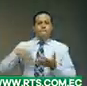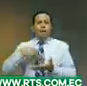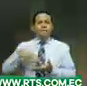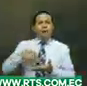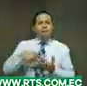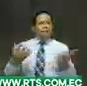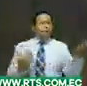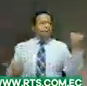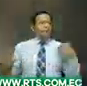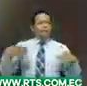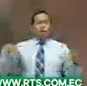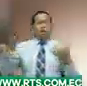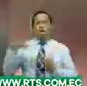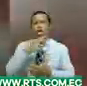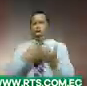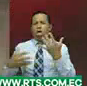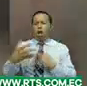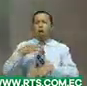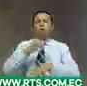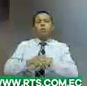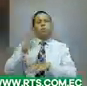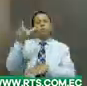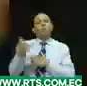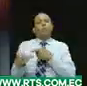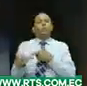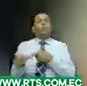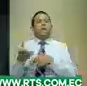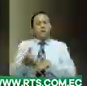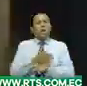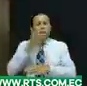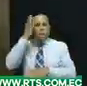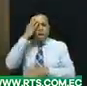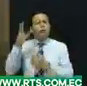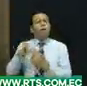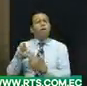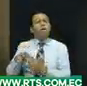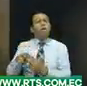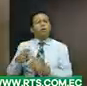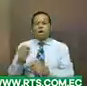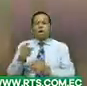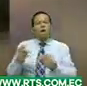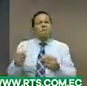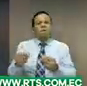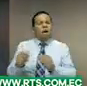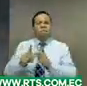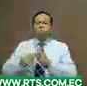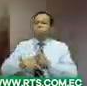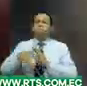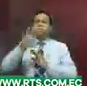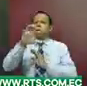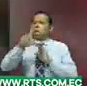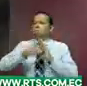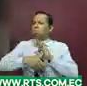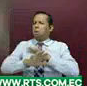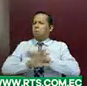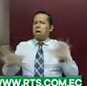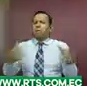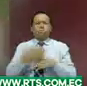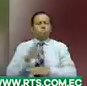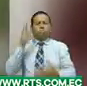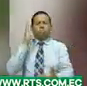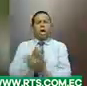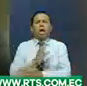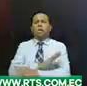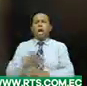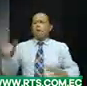operativo por parte de la Policía Nacional, municipio de Salinas, justamente para controlar esta situación. Lo que podemos decir